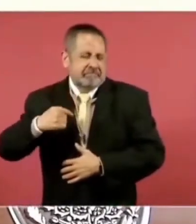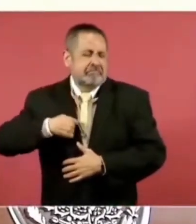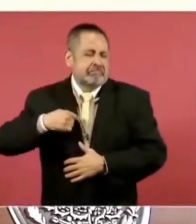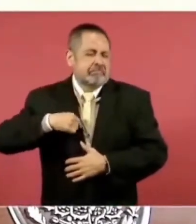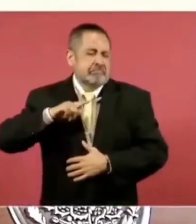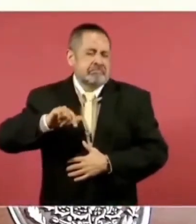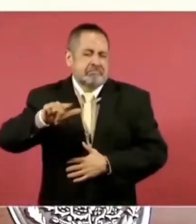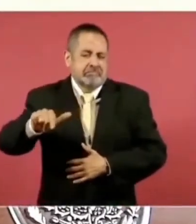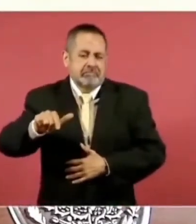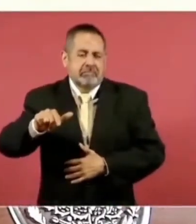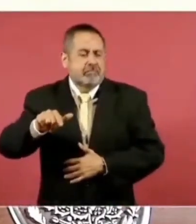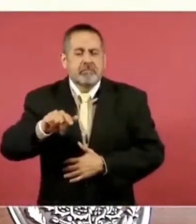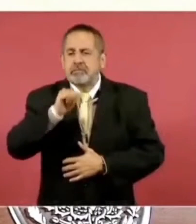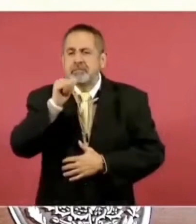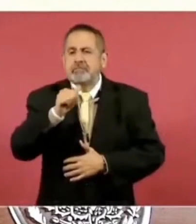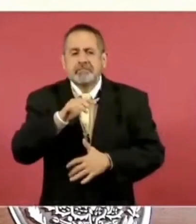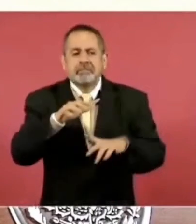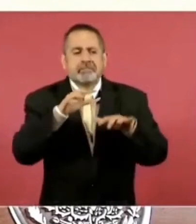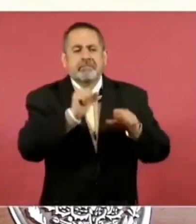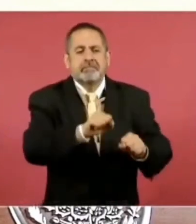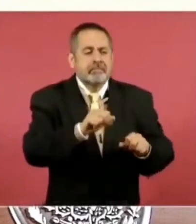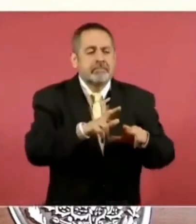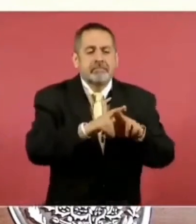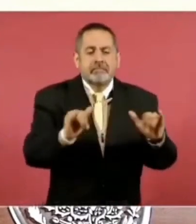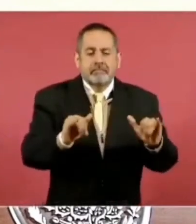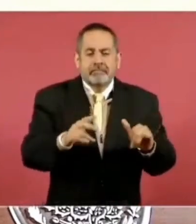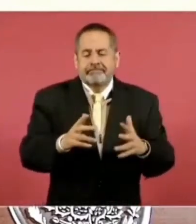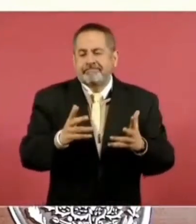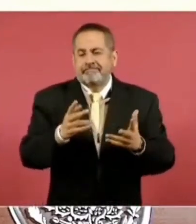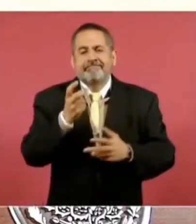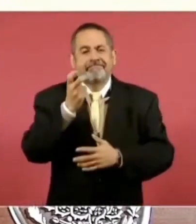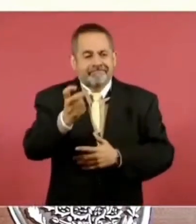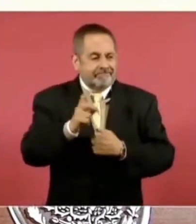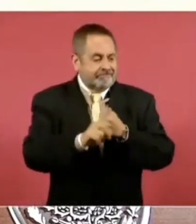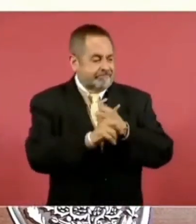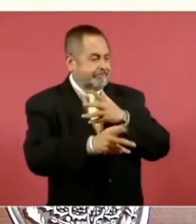no hubiésemos detenido a nadie y entonces sí,